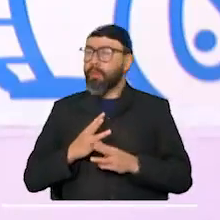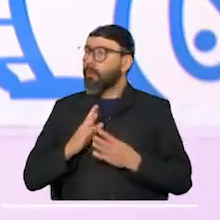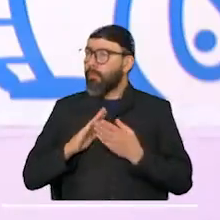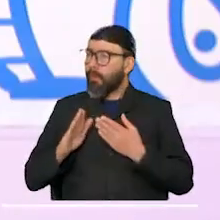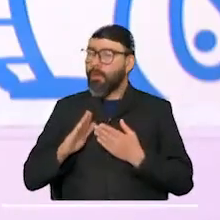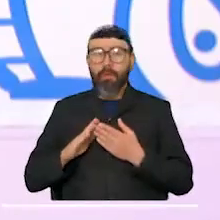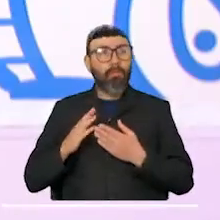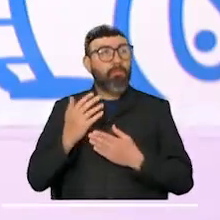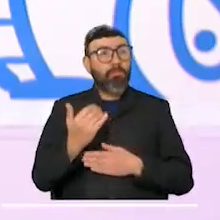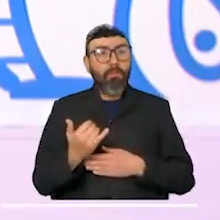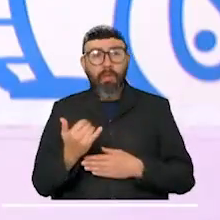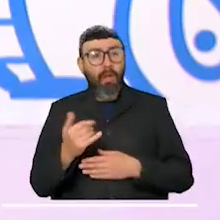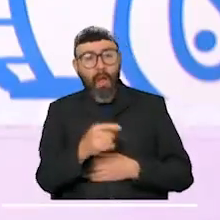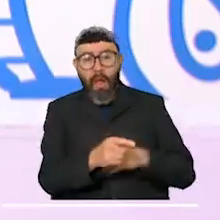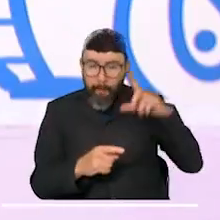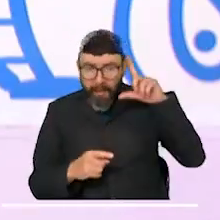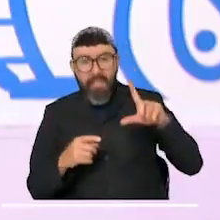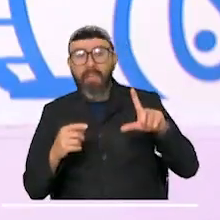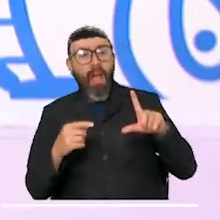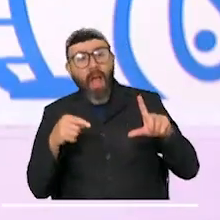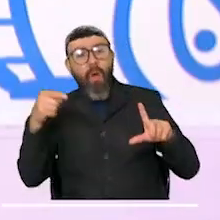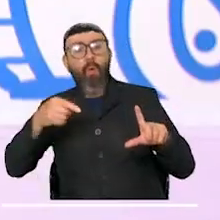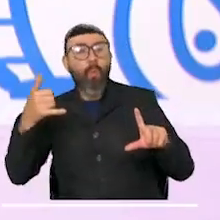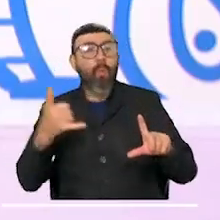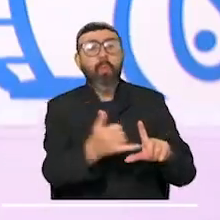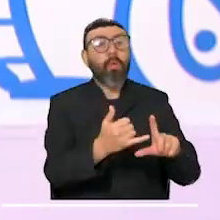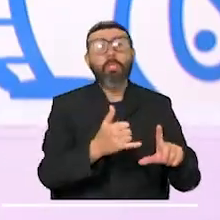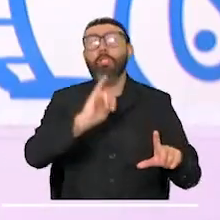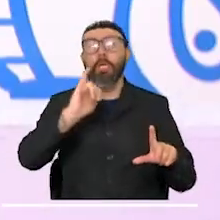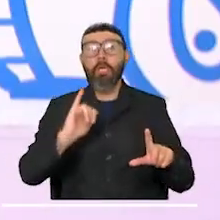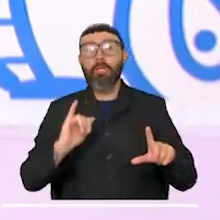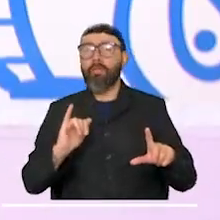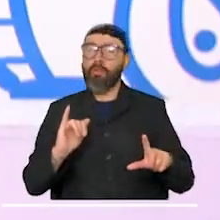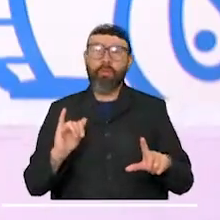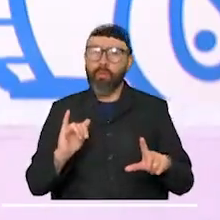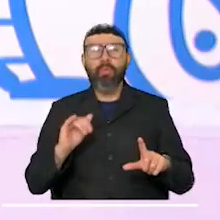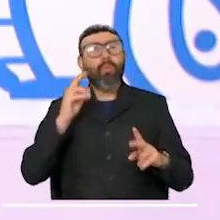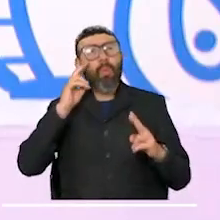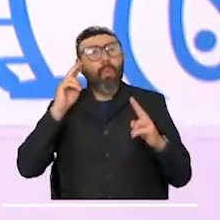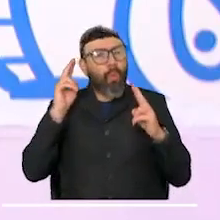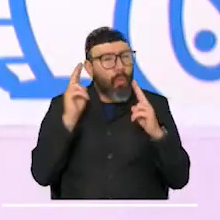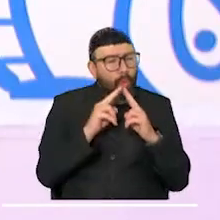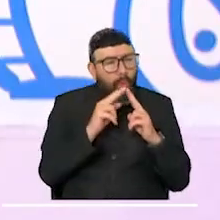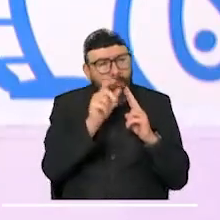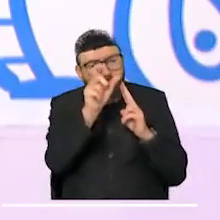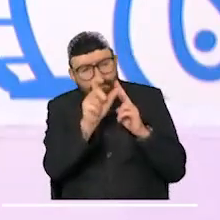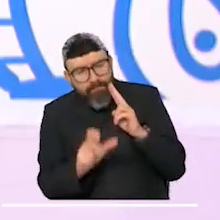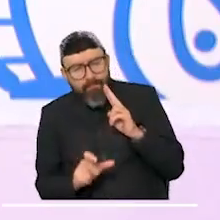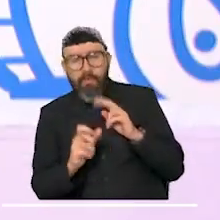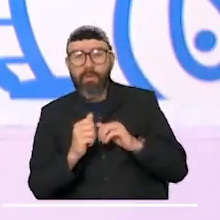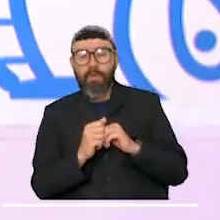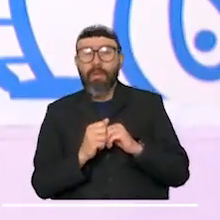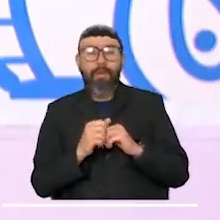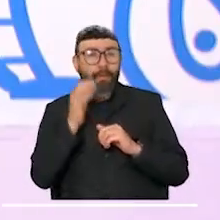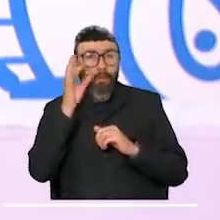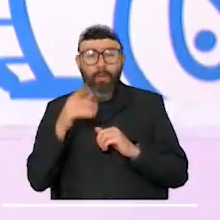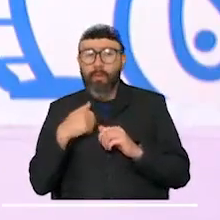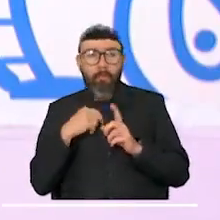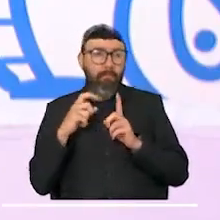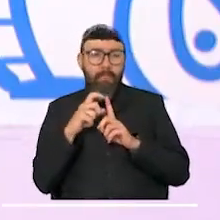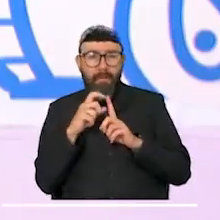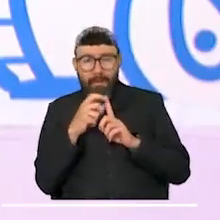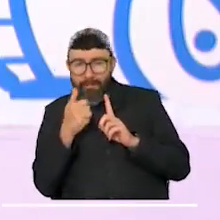hueco donde penetrar y ya entonces si nosotros seguimos no utilizando los términos correctos teniendo